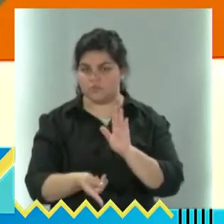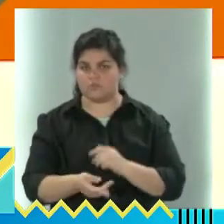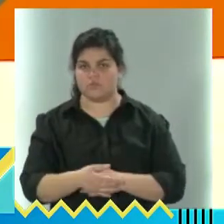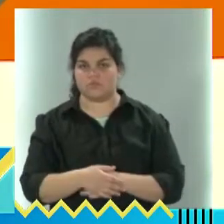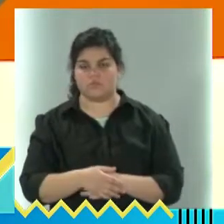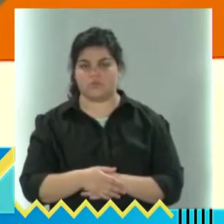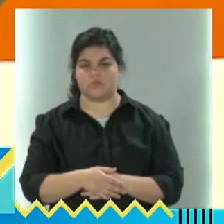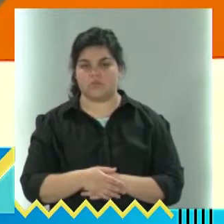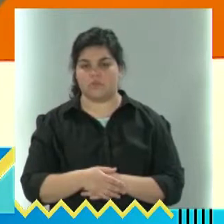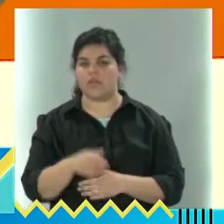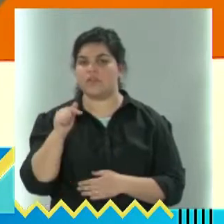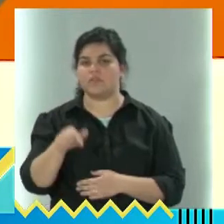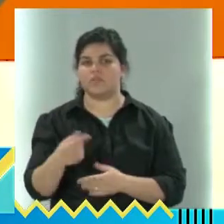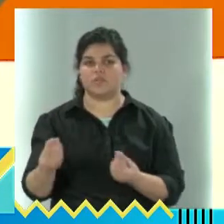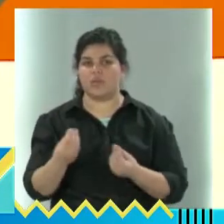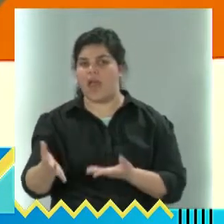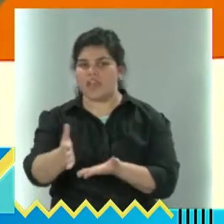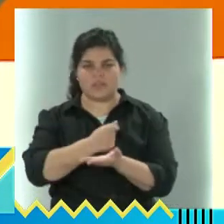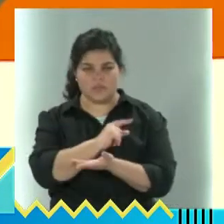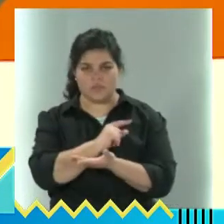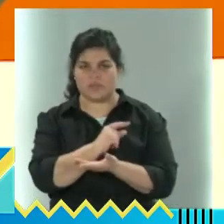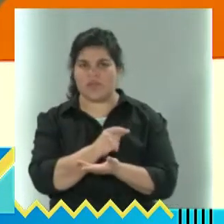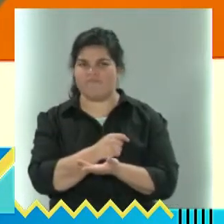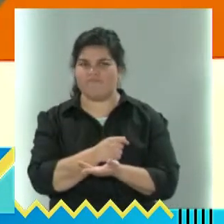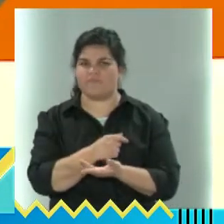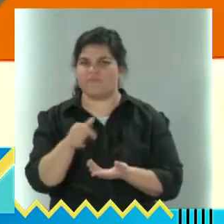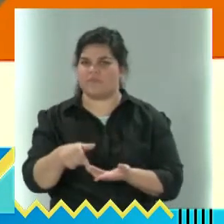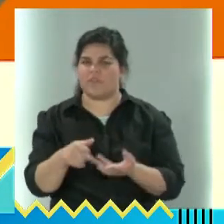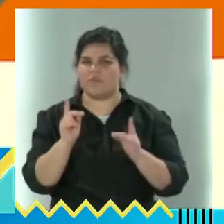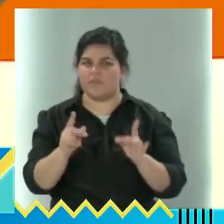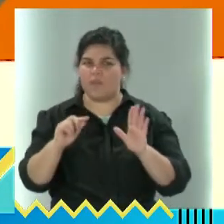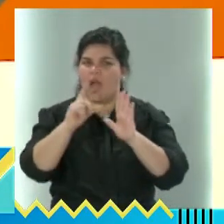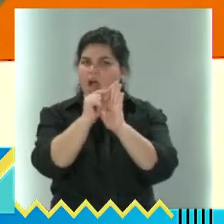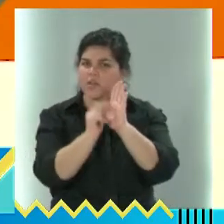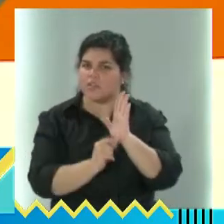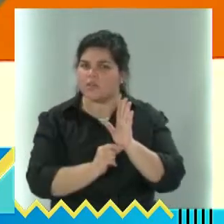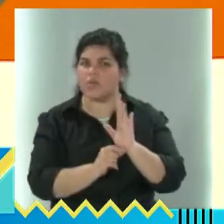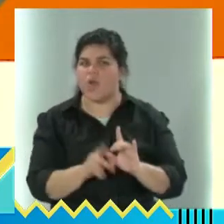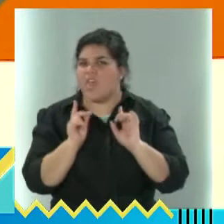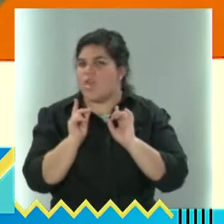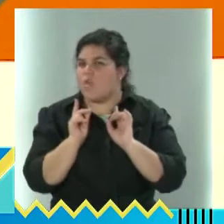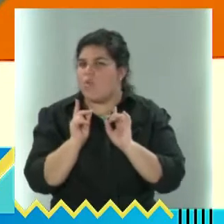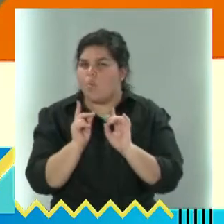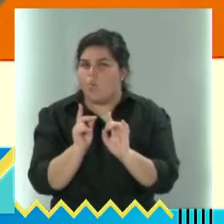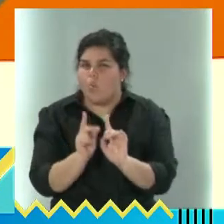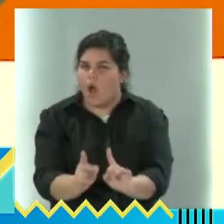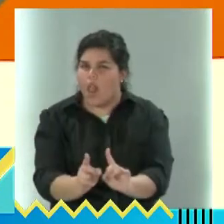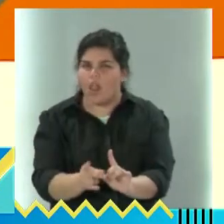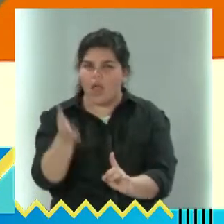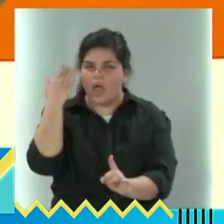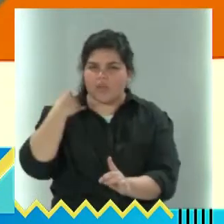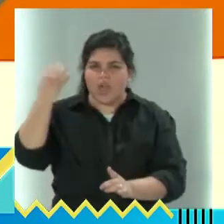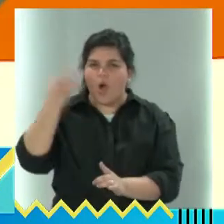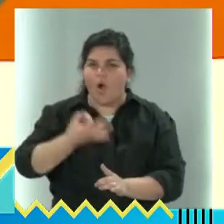no es que no aceptamos, como te dije al inicio, no. El articulado no es el mismo que vino desde inicio